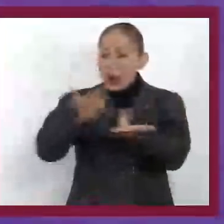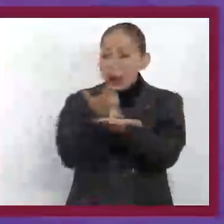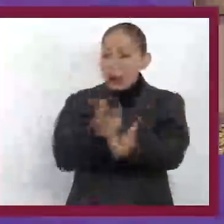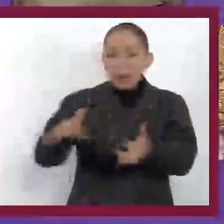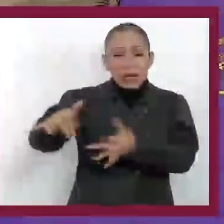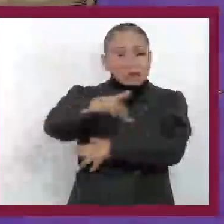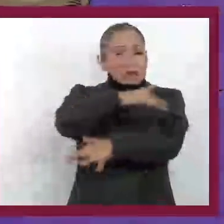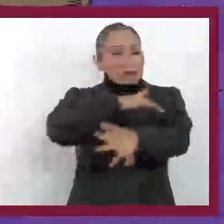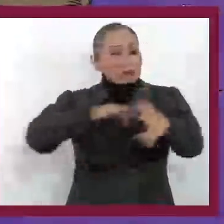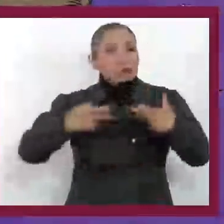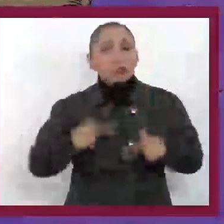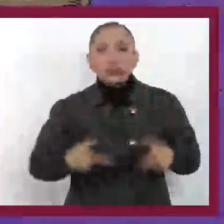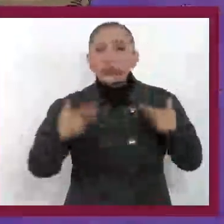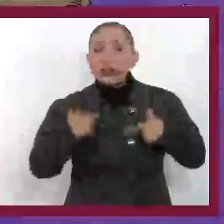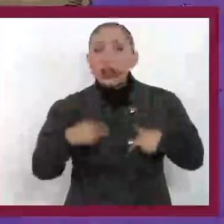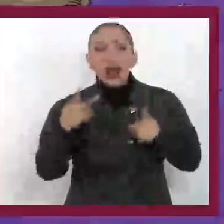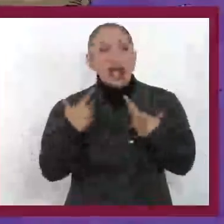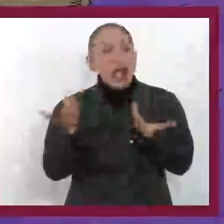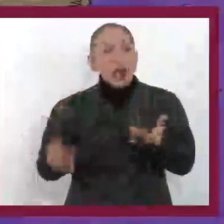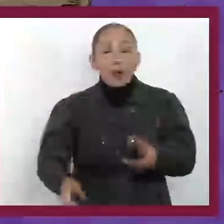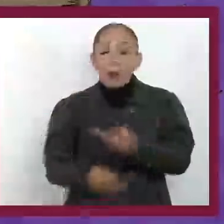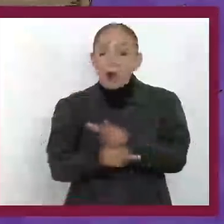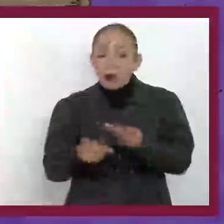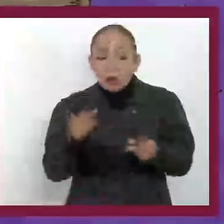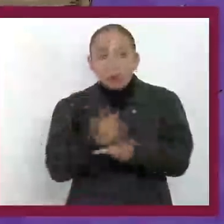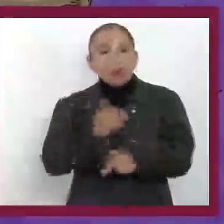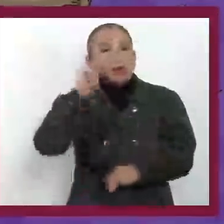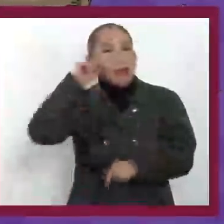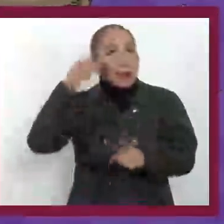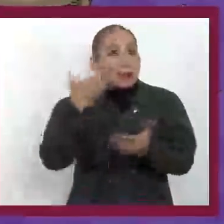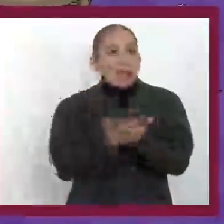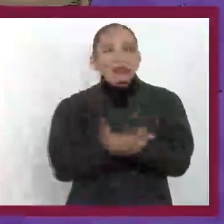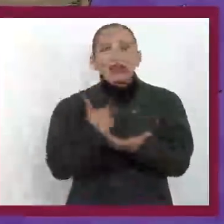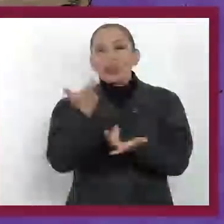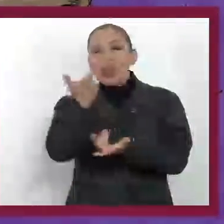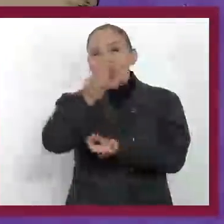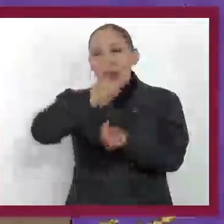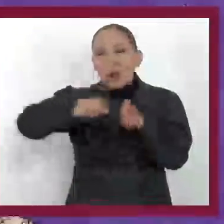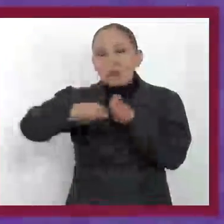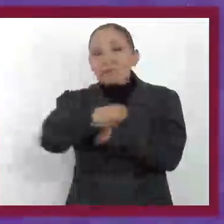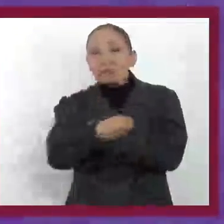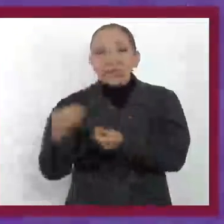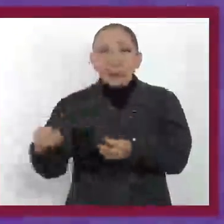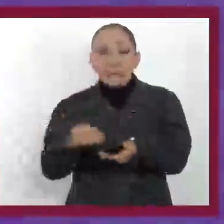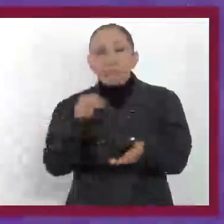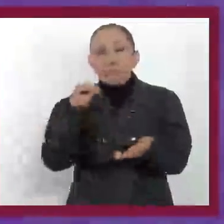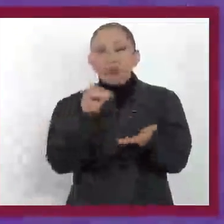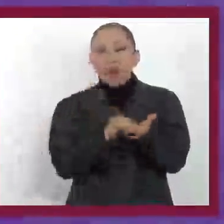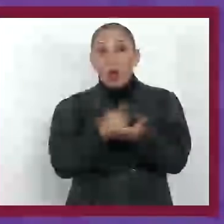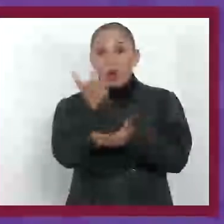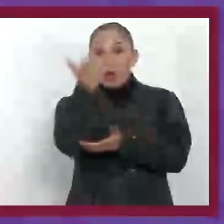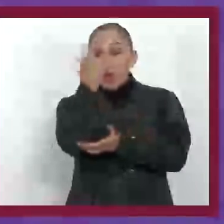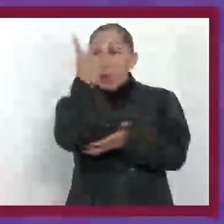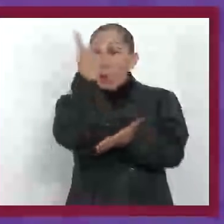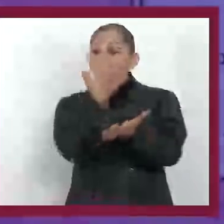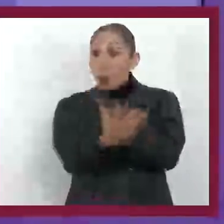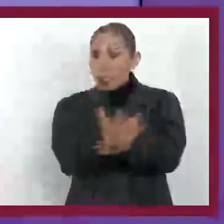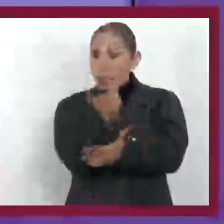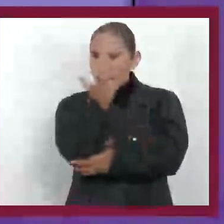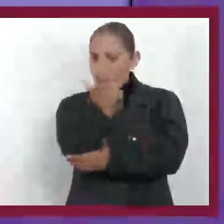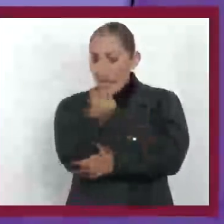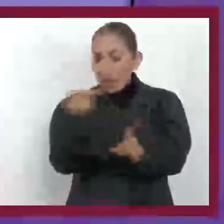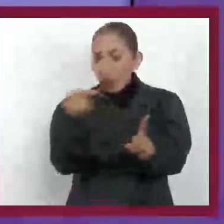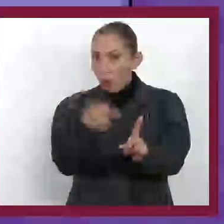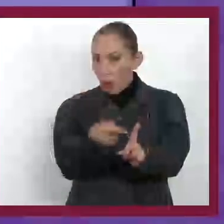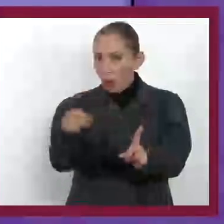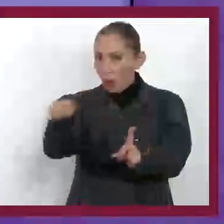libre circulación de personas, mercancías, servicios y capitales, el establecimiento de una moneda única y